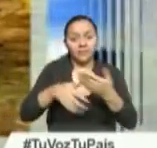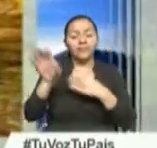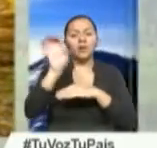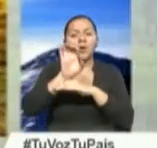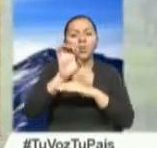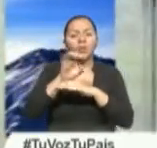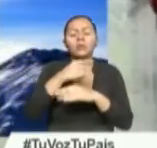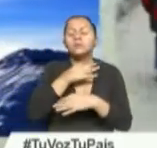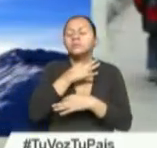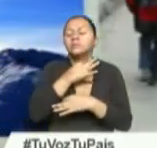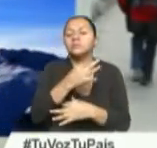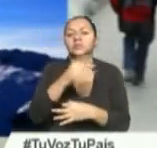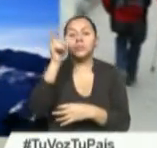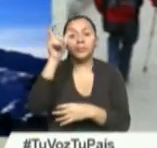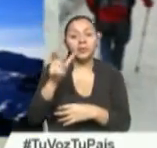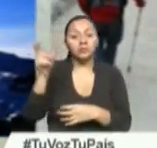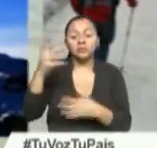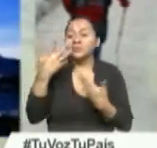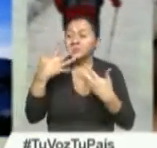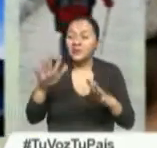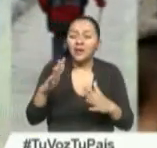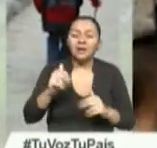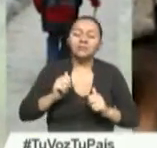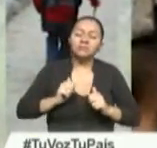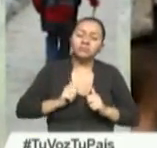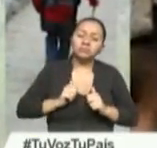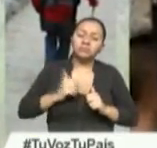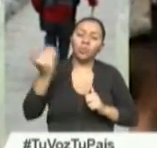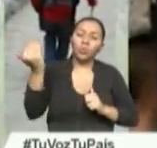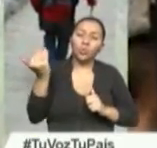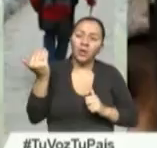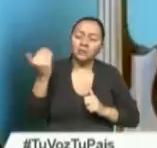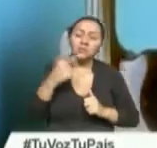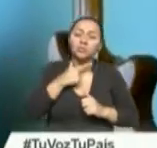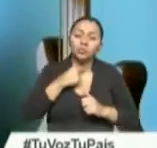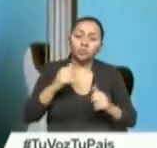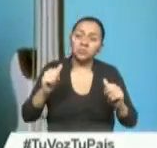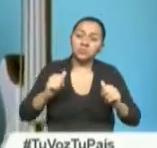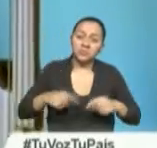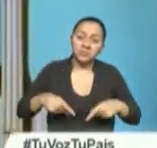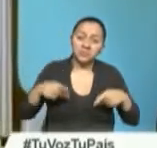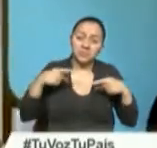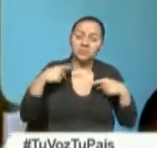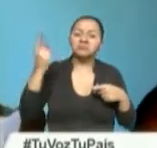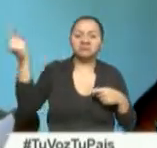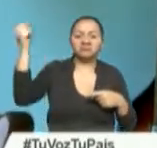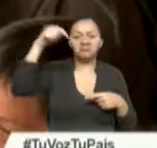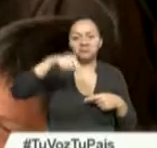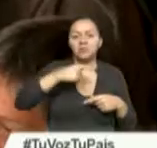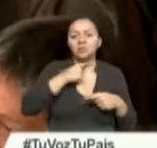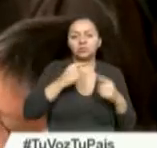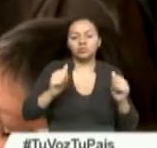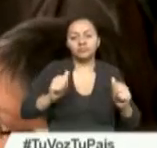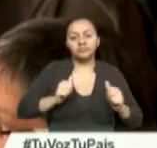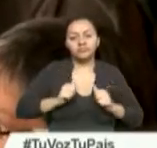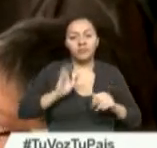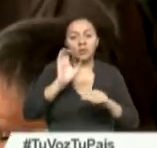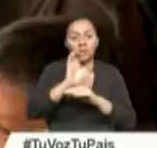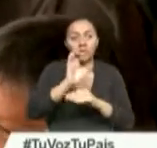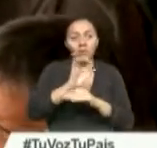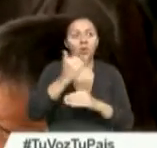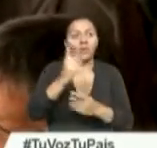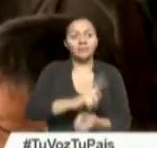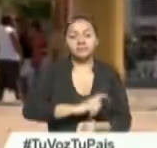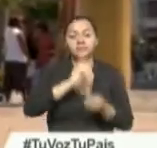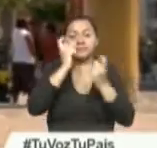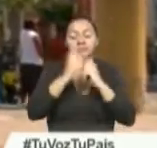los destinos para las personas que buscan un lugar apacible, confortable y conveniente para vivir su retiro. Los cambios que vive el país